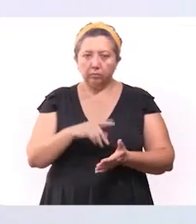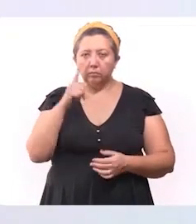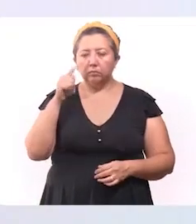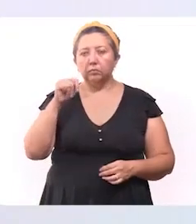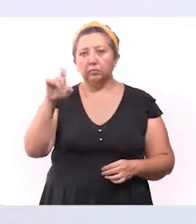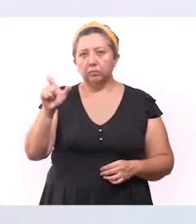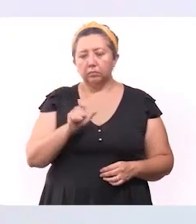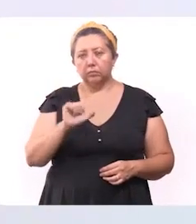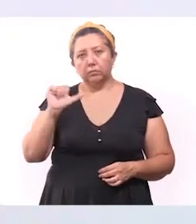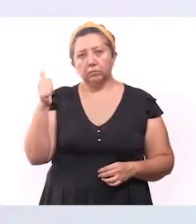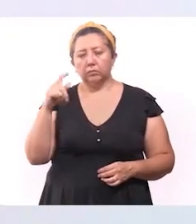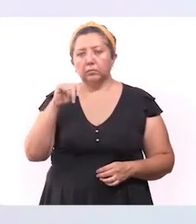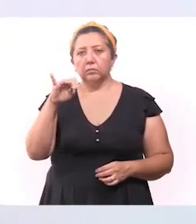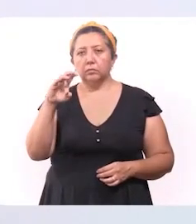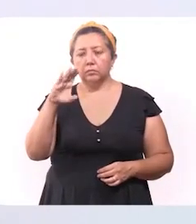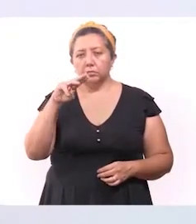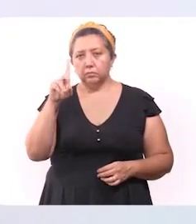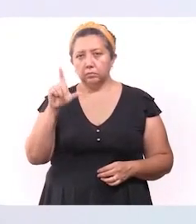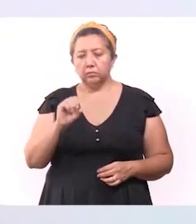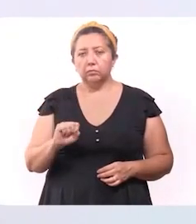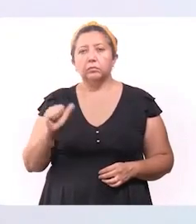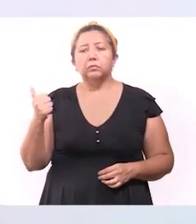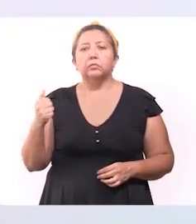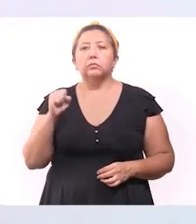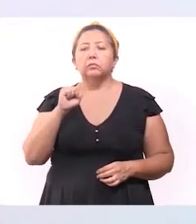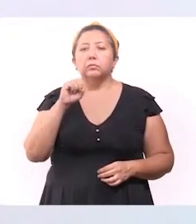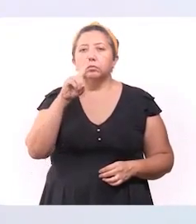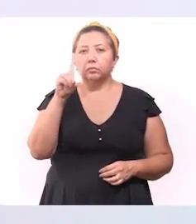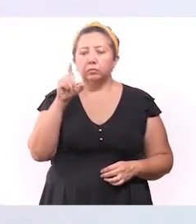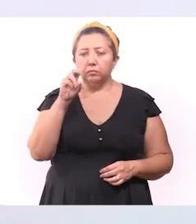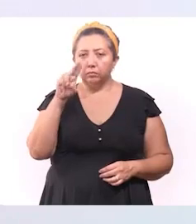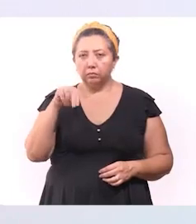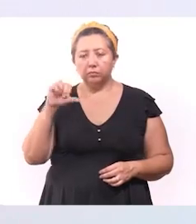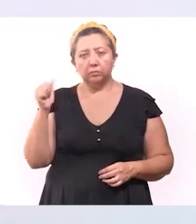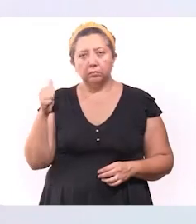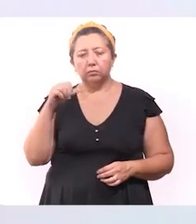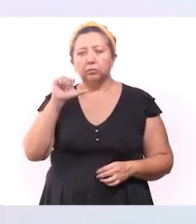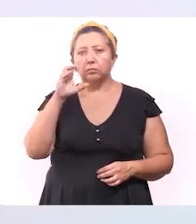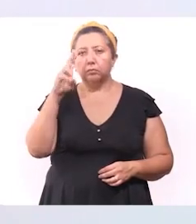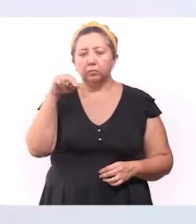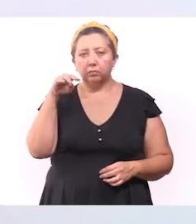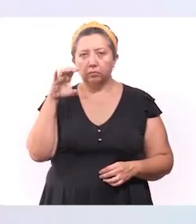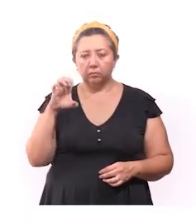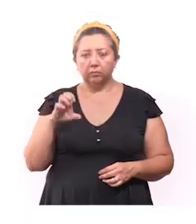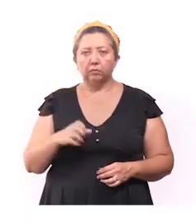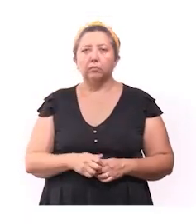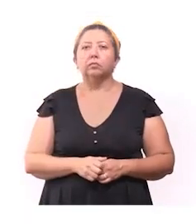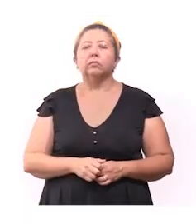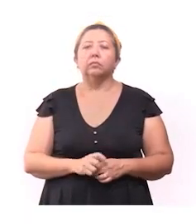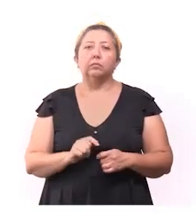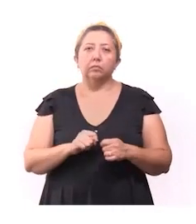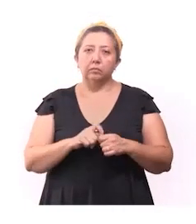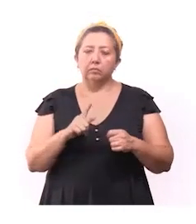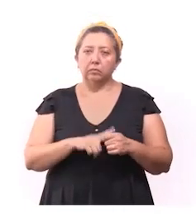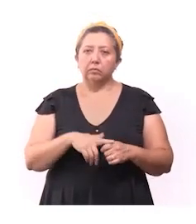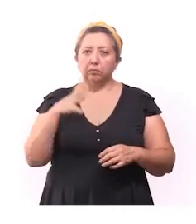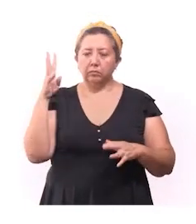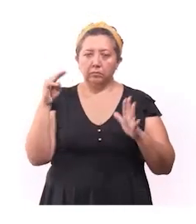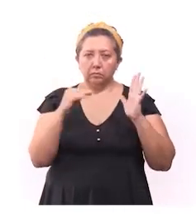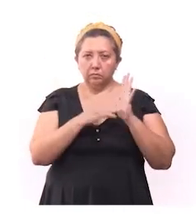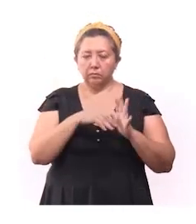en Tecash, 1 en Temozón, 1 en Zacalum, 1 en San, 1 en Acanqué y 1 en Concal. En total,